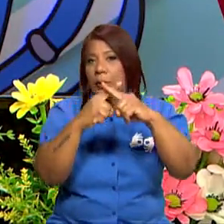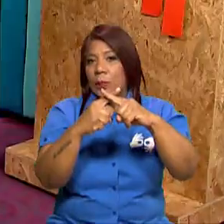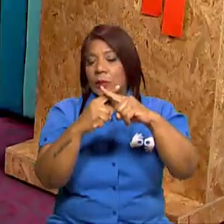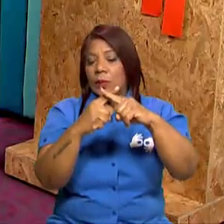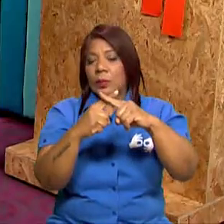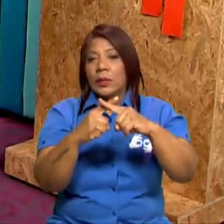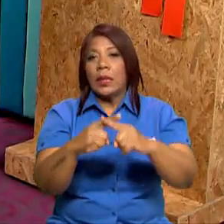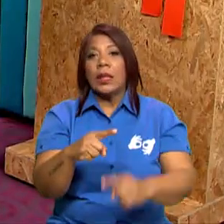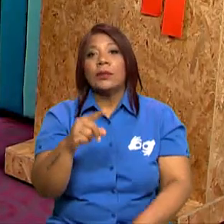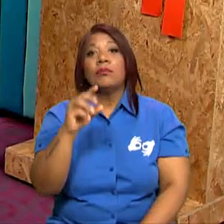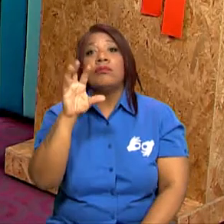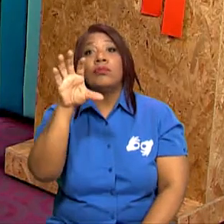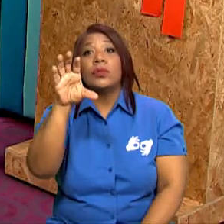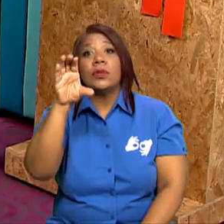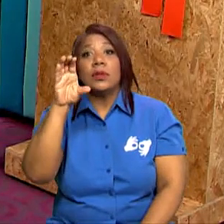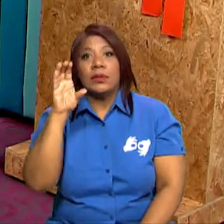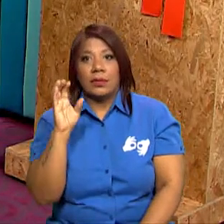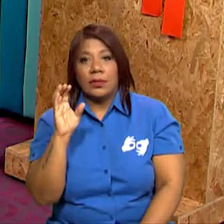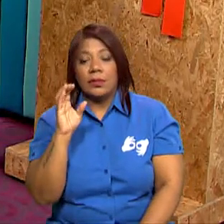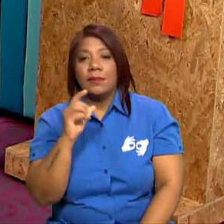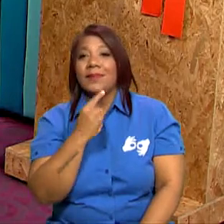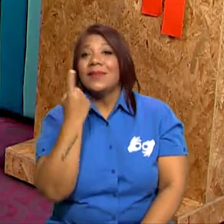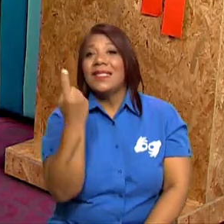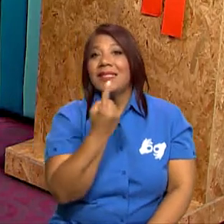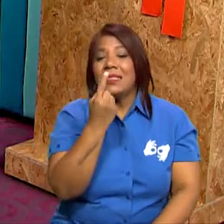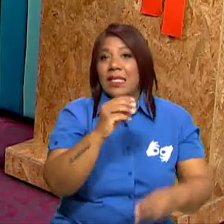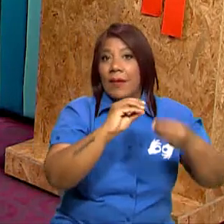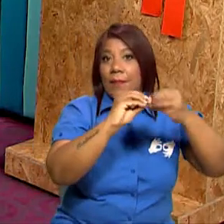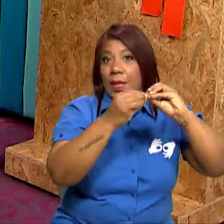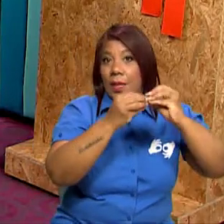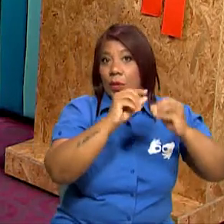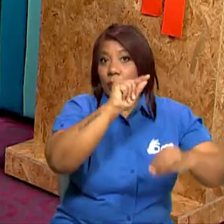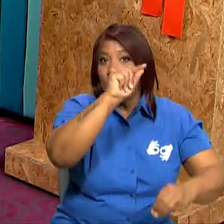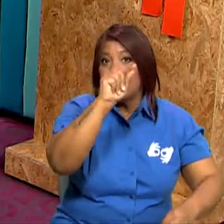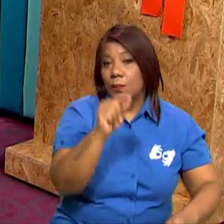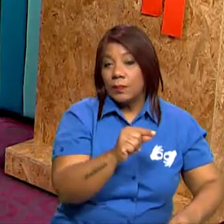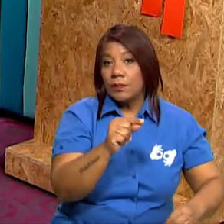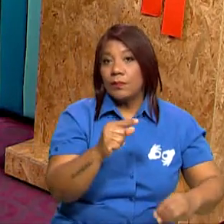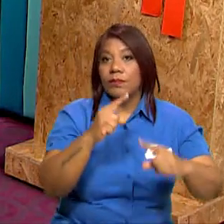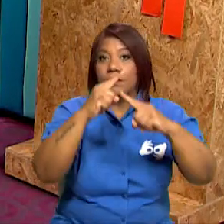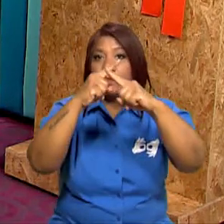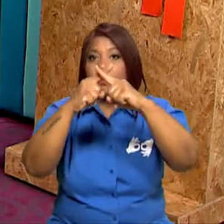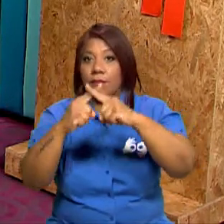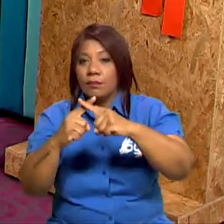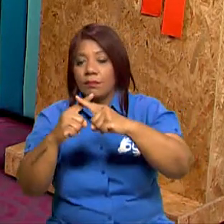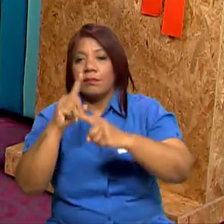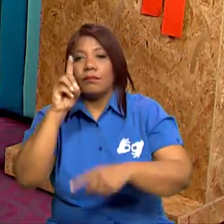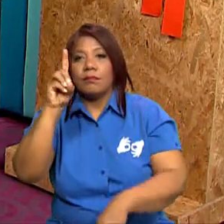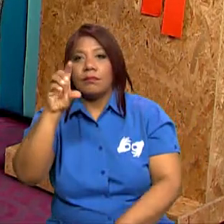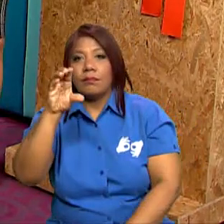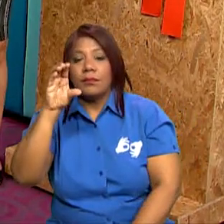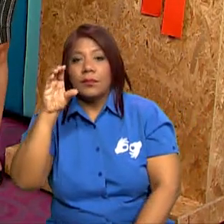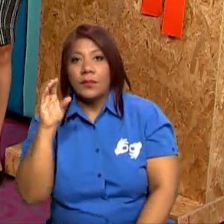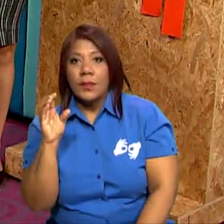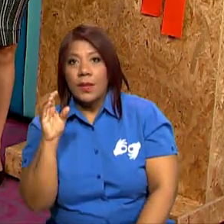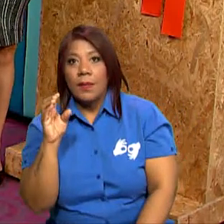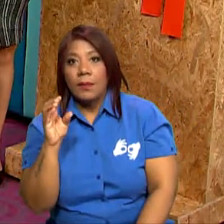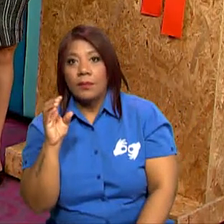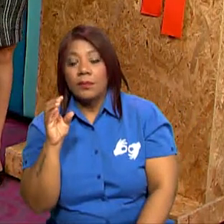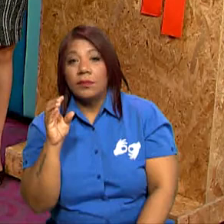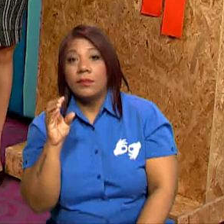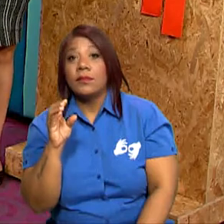cuando multiplicamos decimales por 100 o por la unidad seguida de 0, es muy fácil porque solo nos tenemos que desplazar a